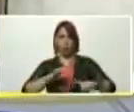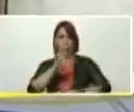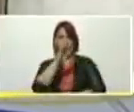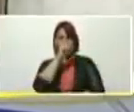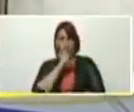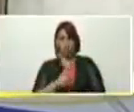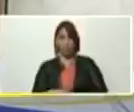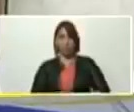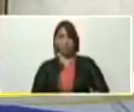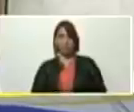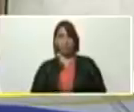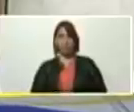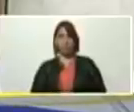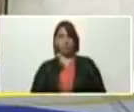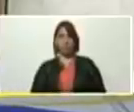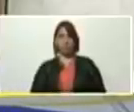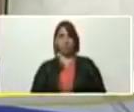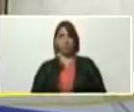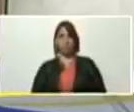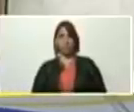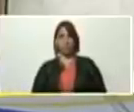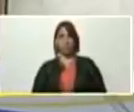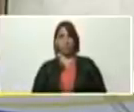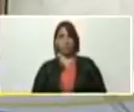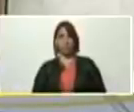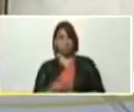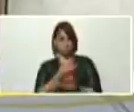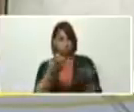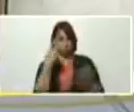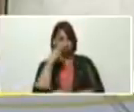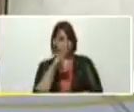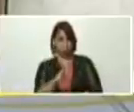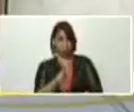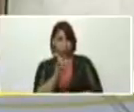4 años, bueno, como ustedes han visto, pues.